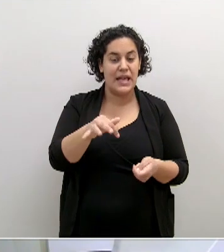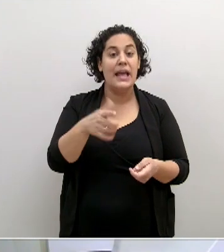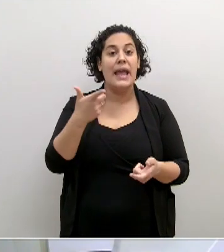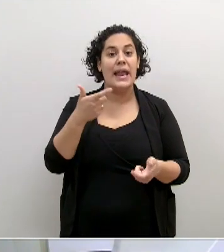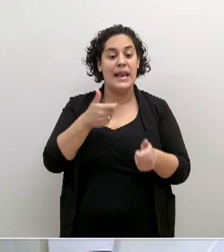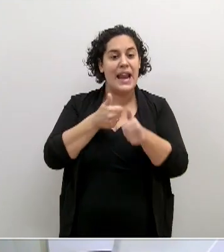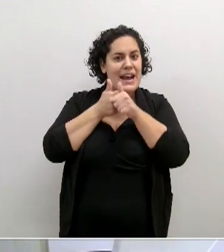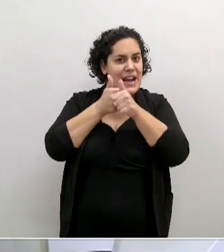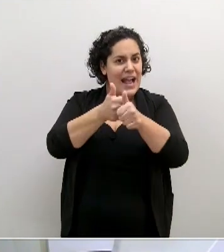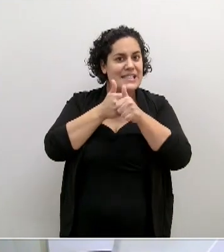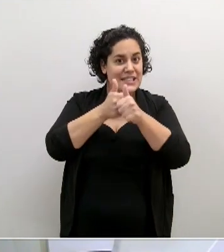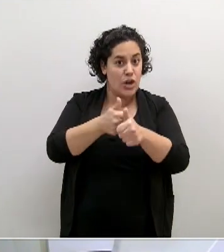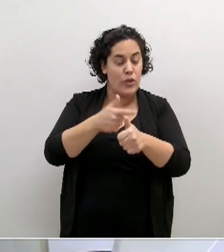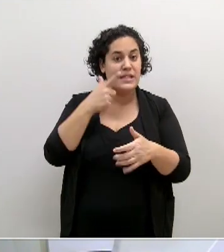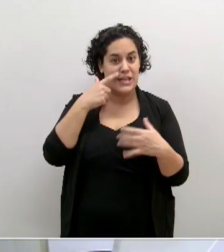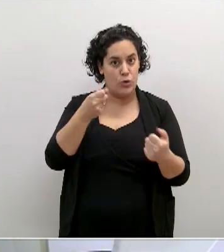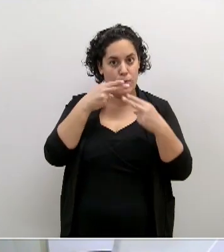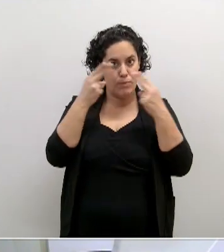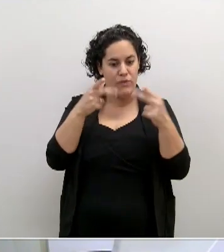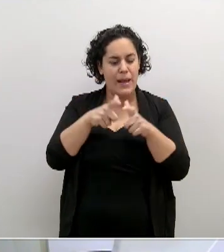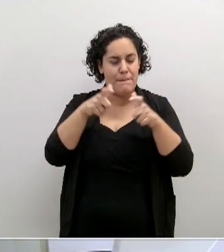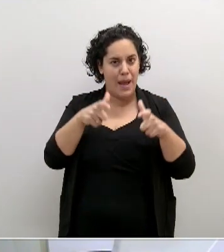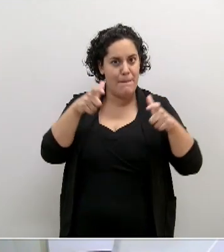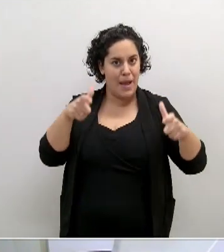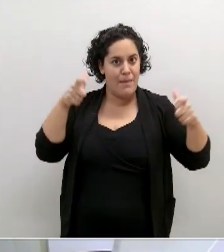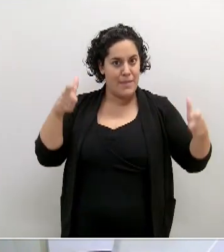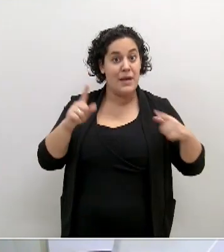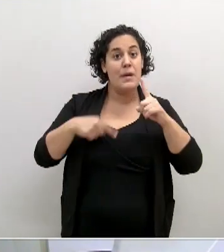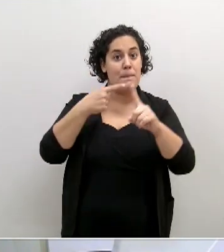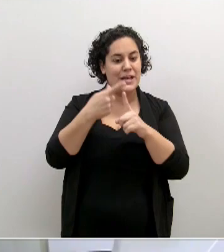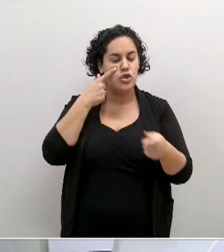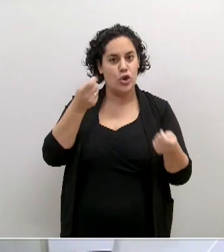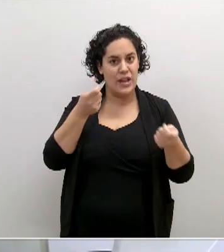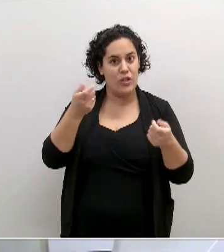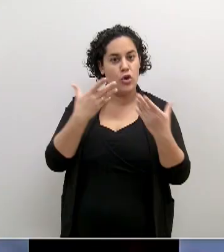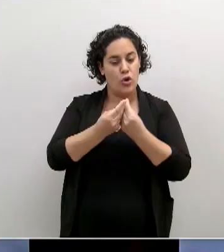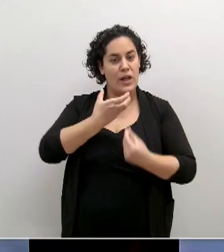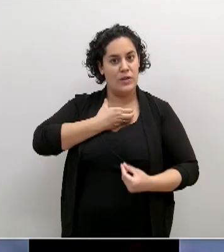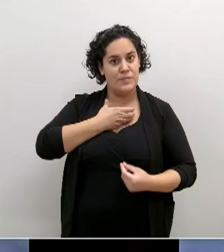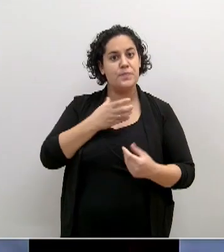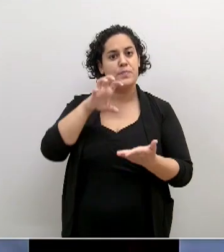rastreo por parte de salud pública y mejoraremos en la coordinación con los ayuntamientos y con los centros de salud.